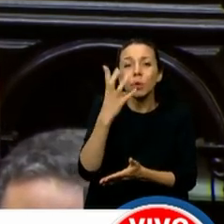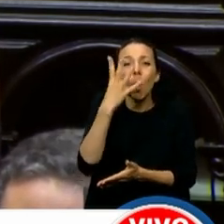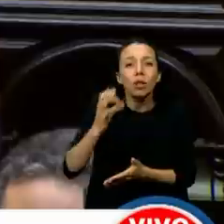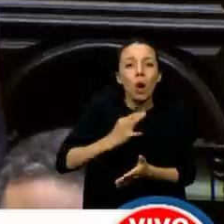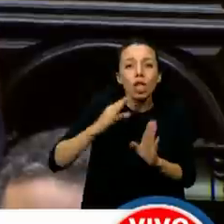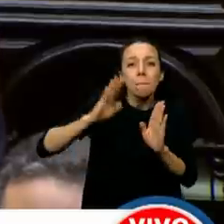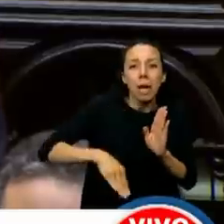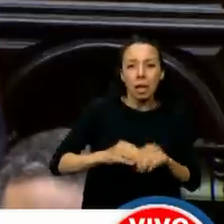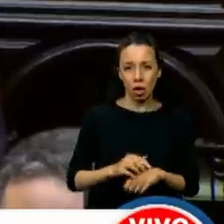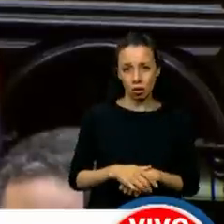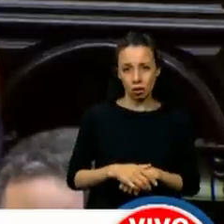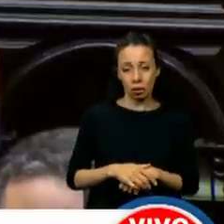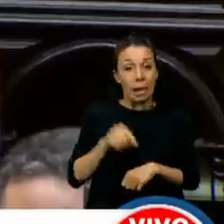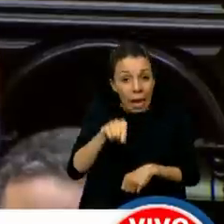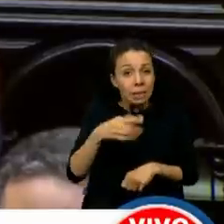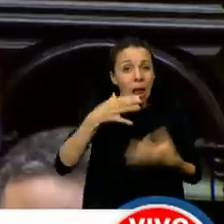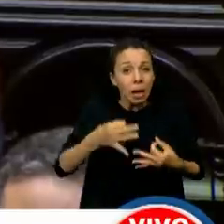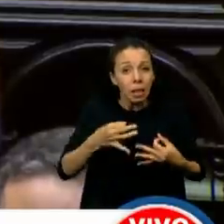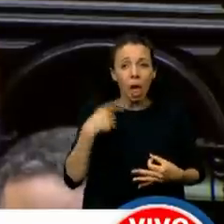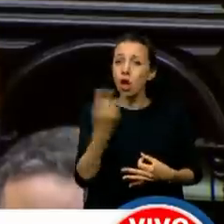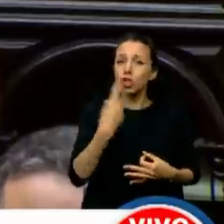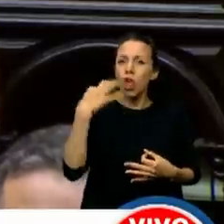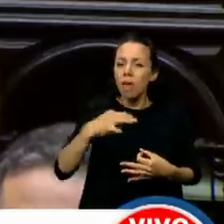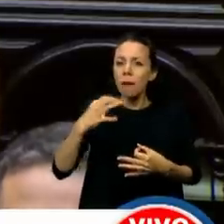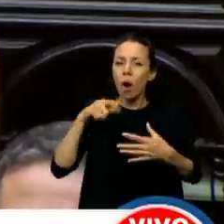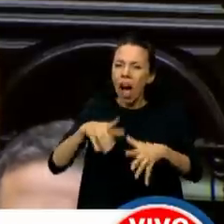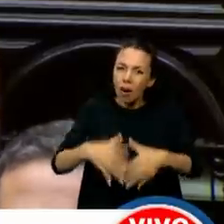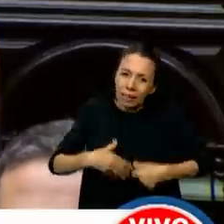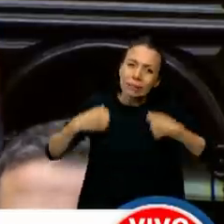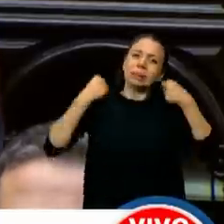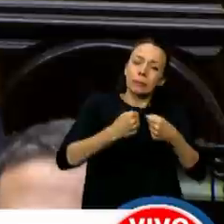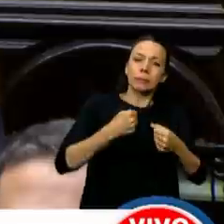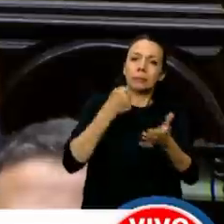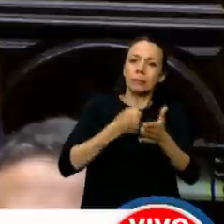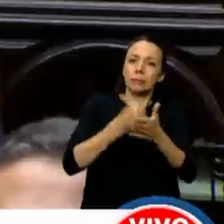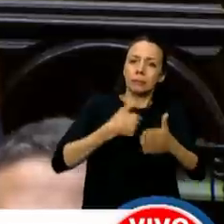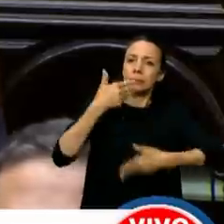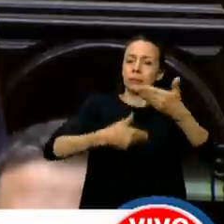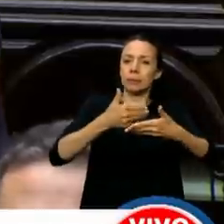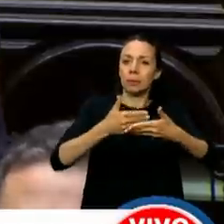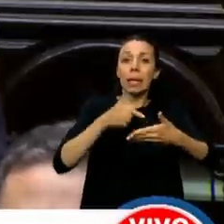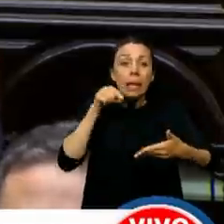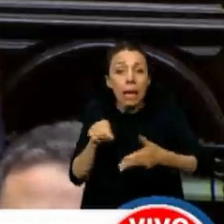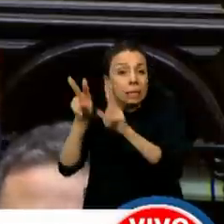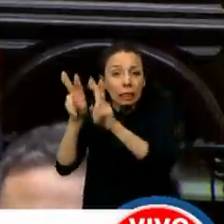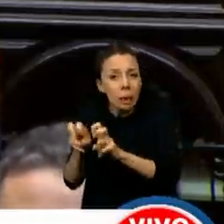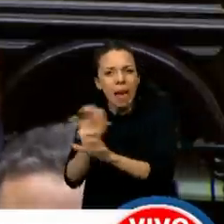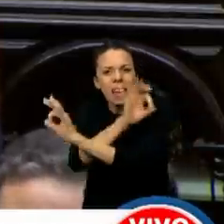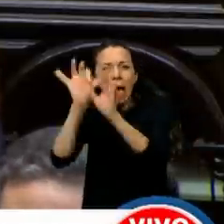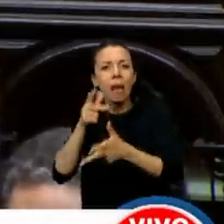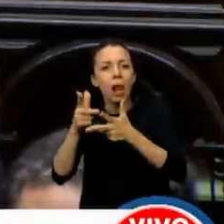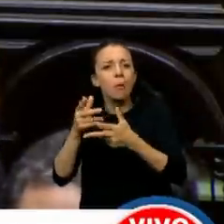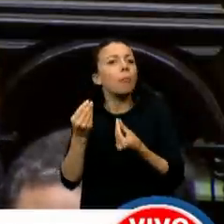años esa es la realidad que nosotros tenemos que remontar señor presidente y eso no extraído al debate porque no les